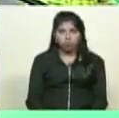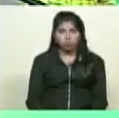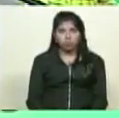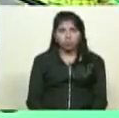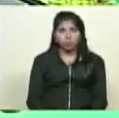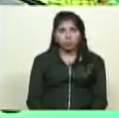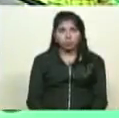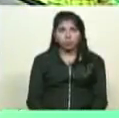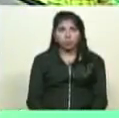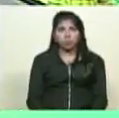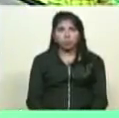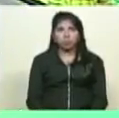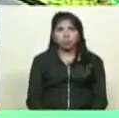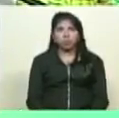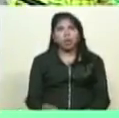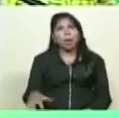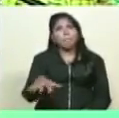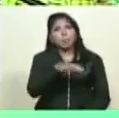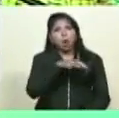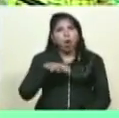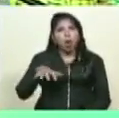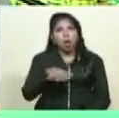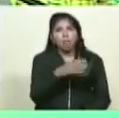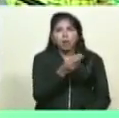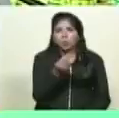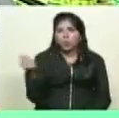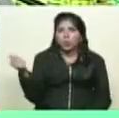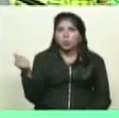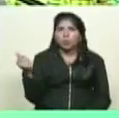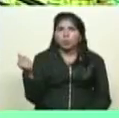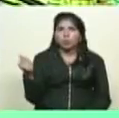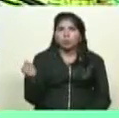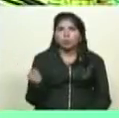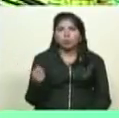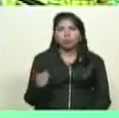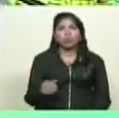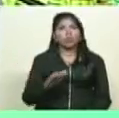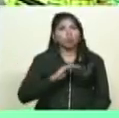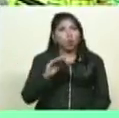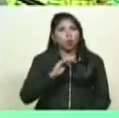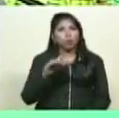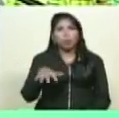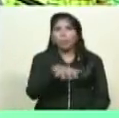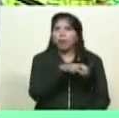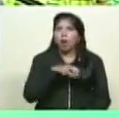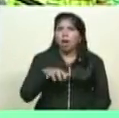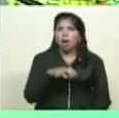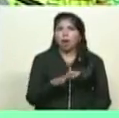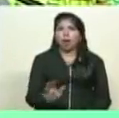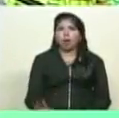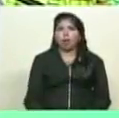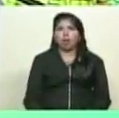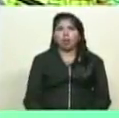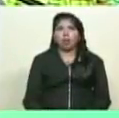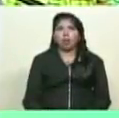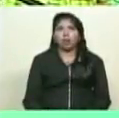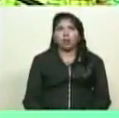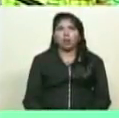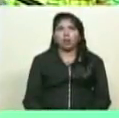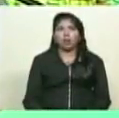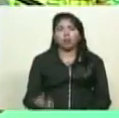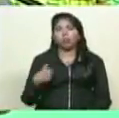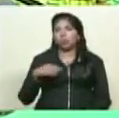de la rectificación de los problemas que tenemos, de la solución de los problemas que tenemos. Por ejemplo, insisto mucho en